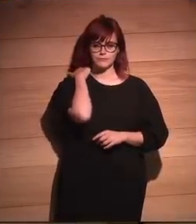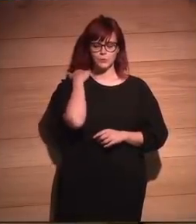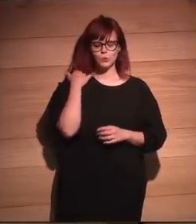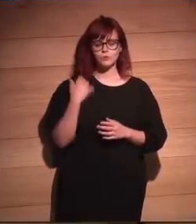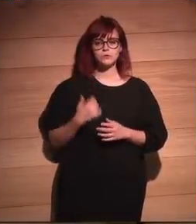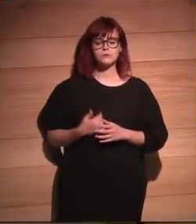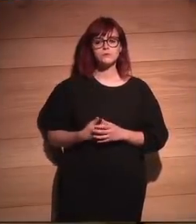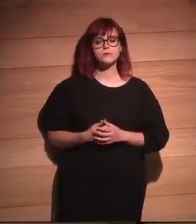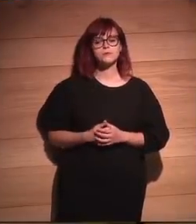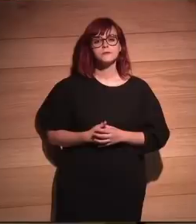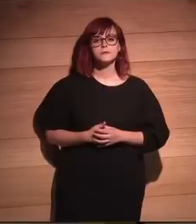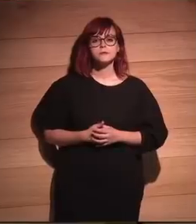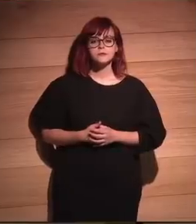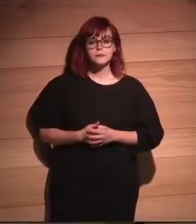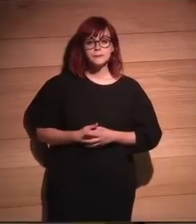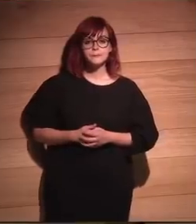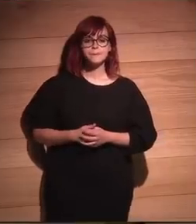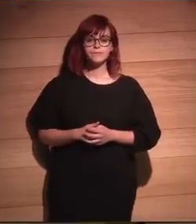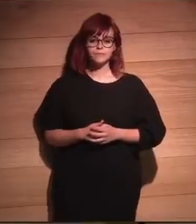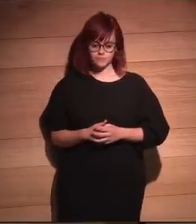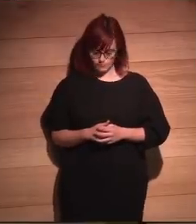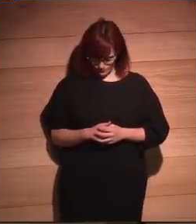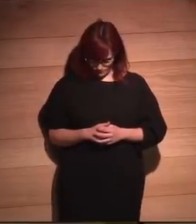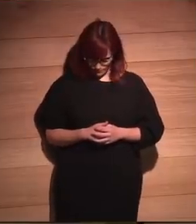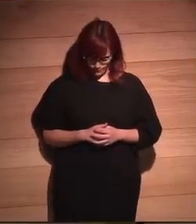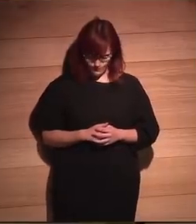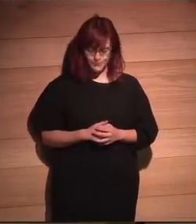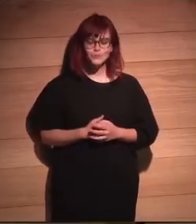Aquí, primero aquí, han pedido, por seguir un orden.